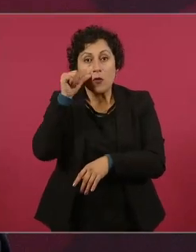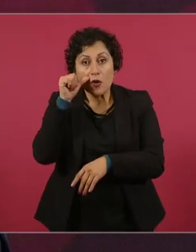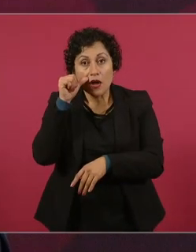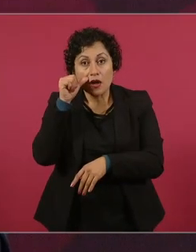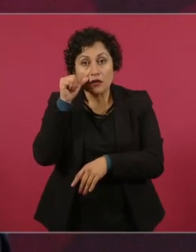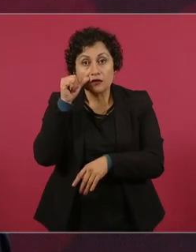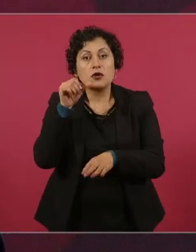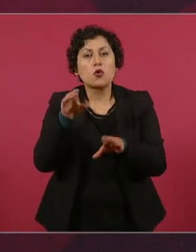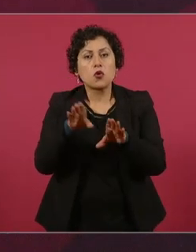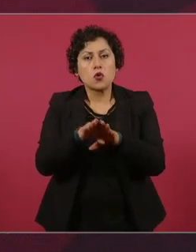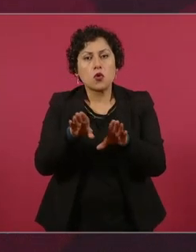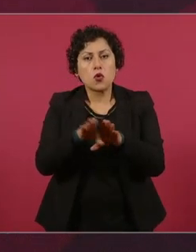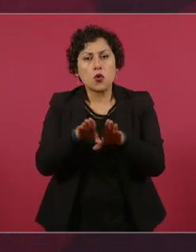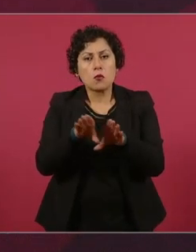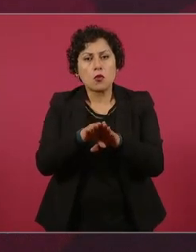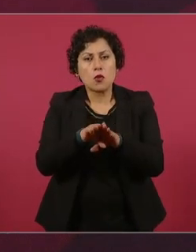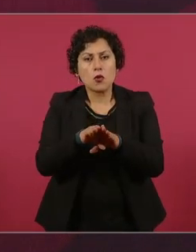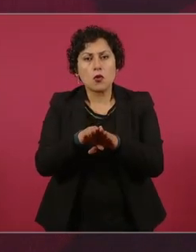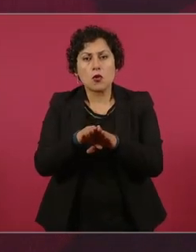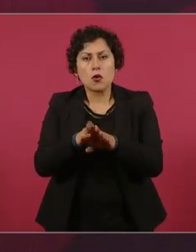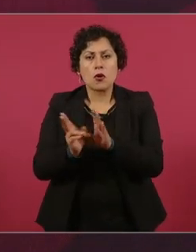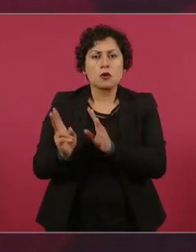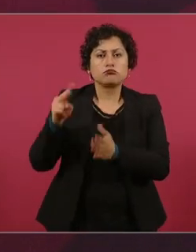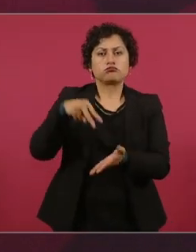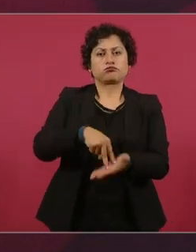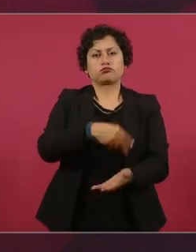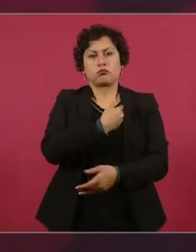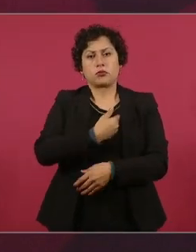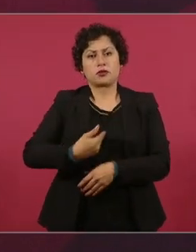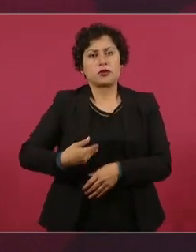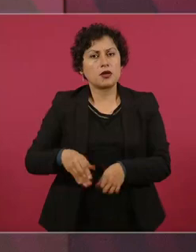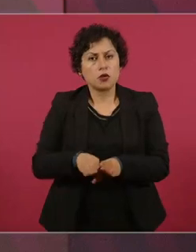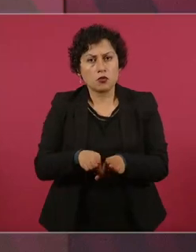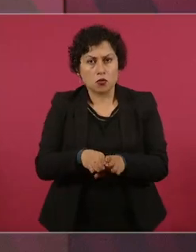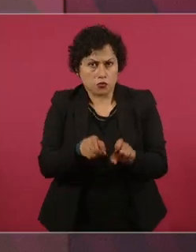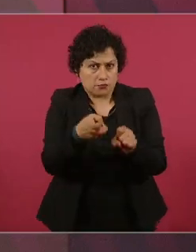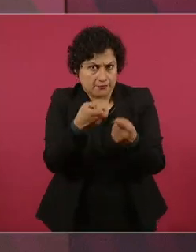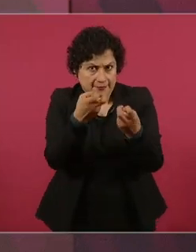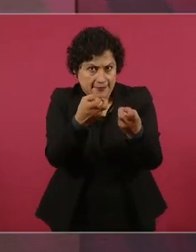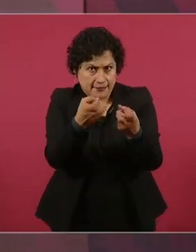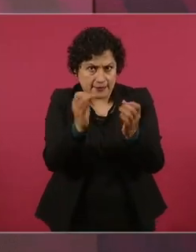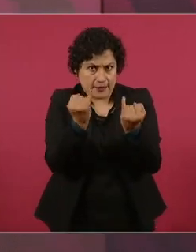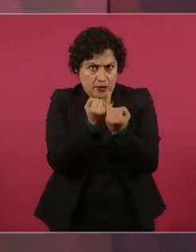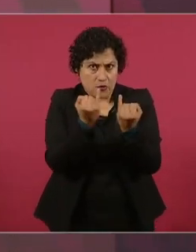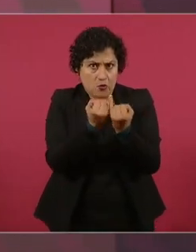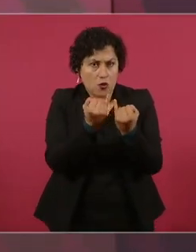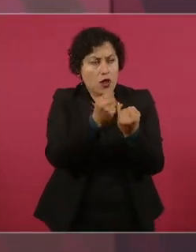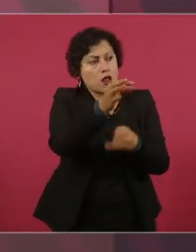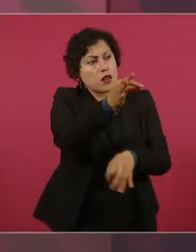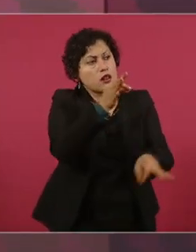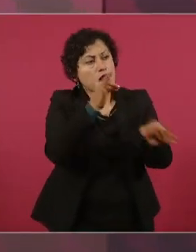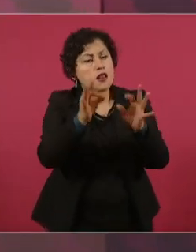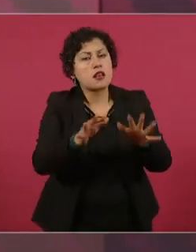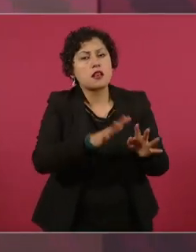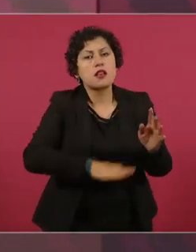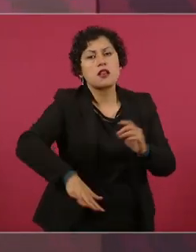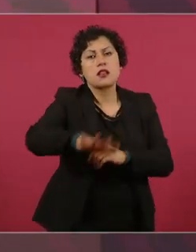así llegó a ser presidente de la República Lerdo, porque